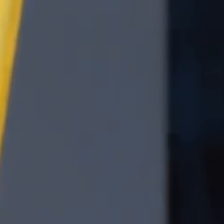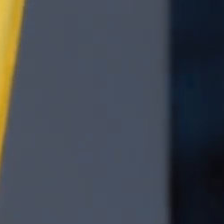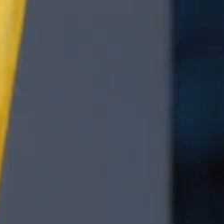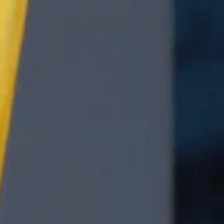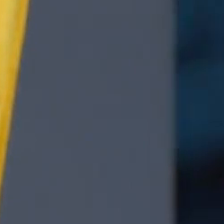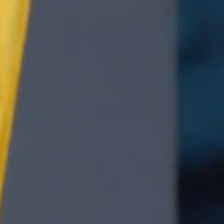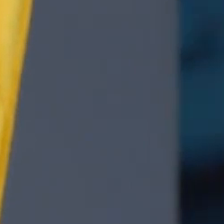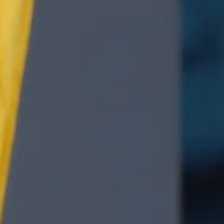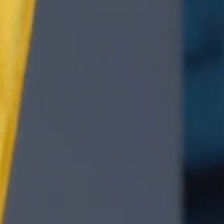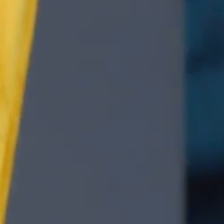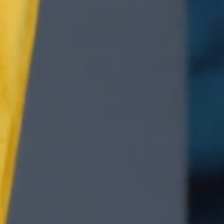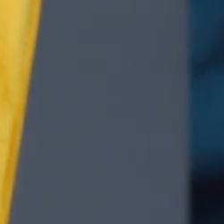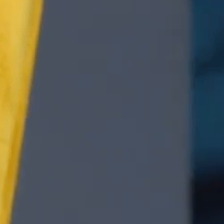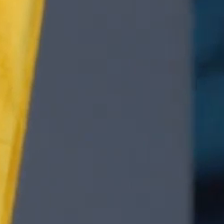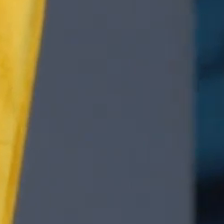ojos